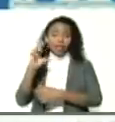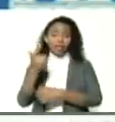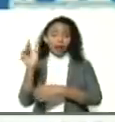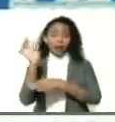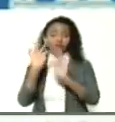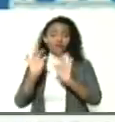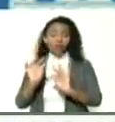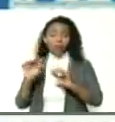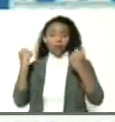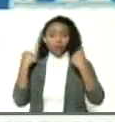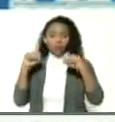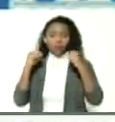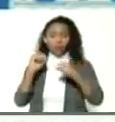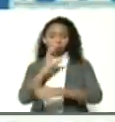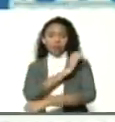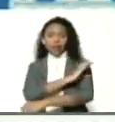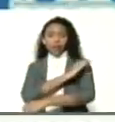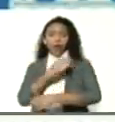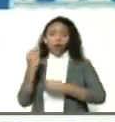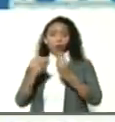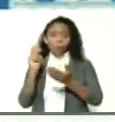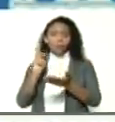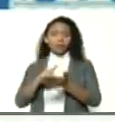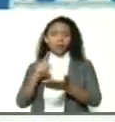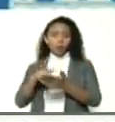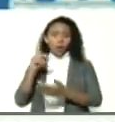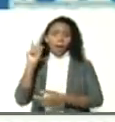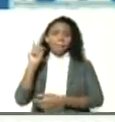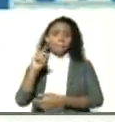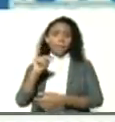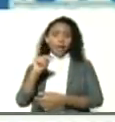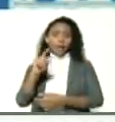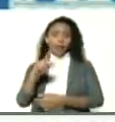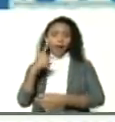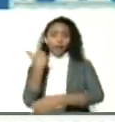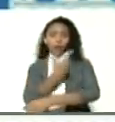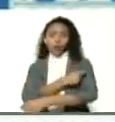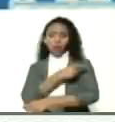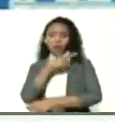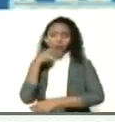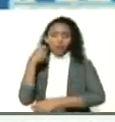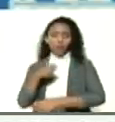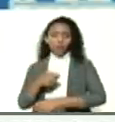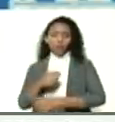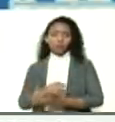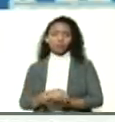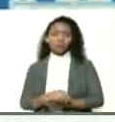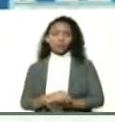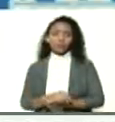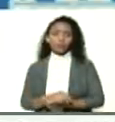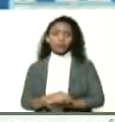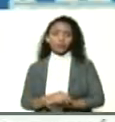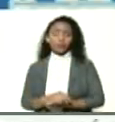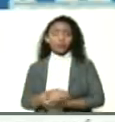de los ensayos clínicos, como participamos también de la vacuna rusa Sputnik V, y hemos